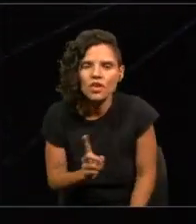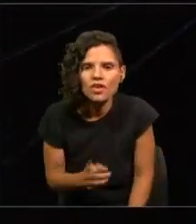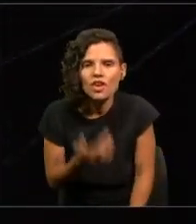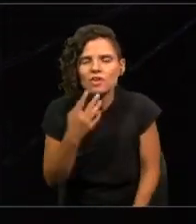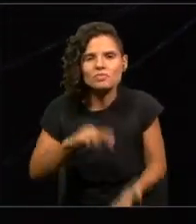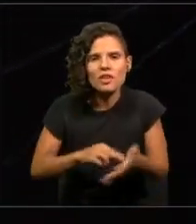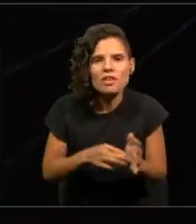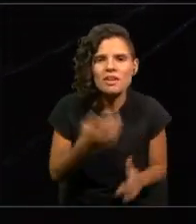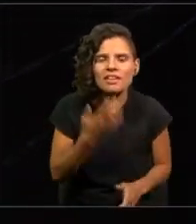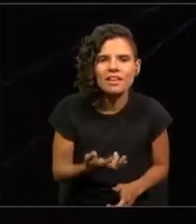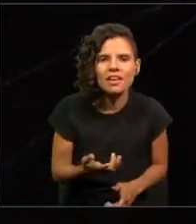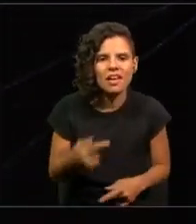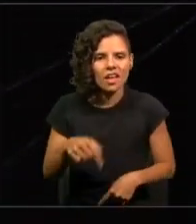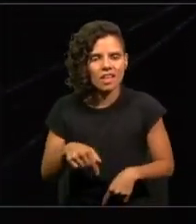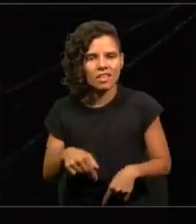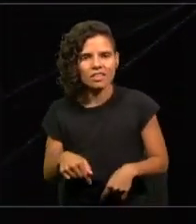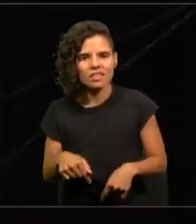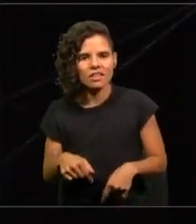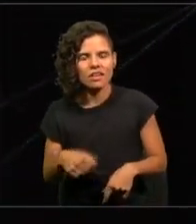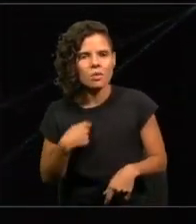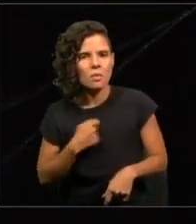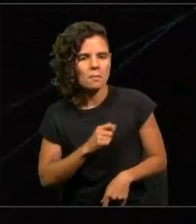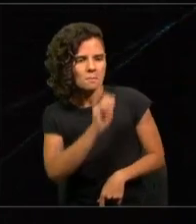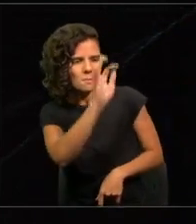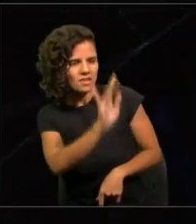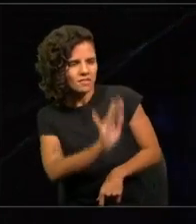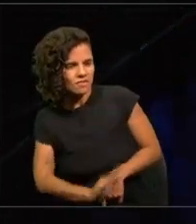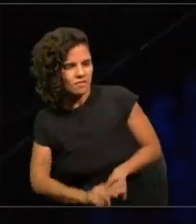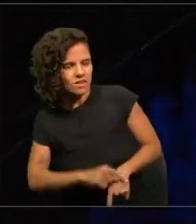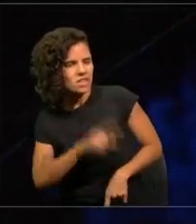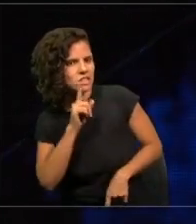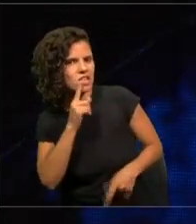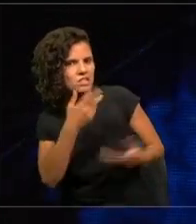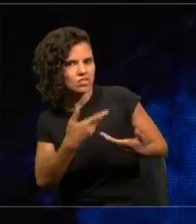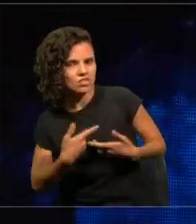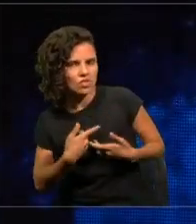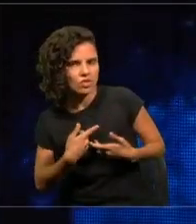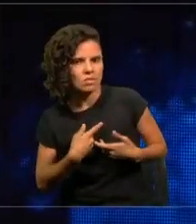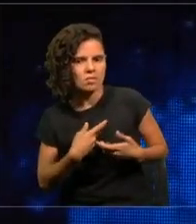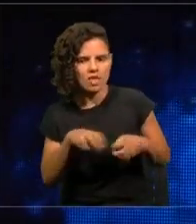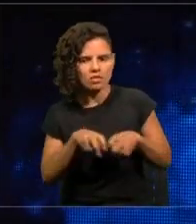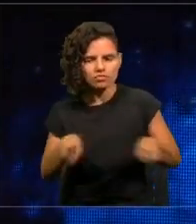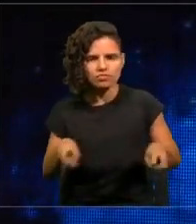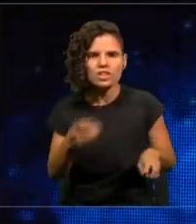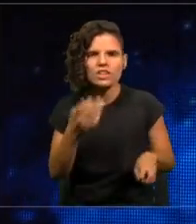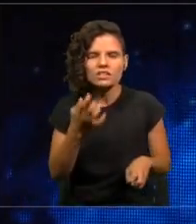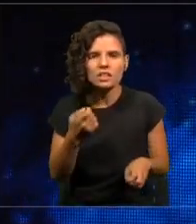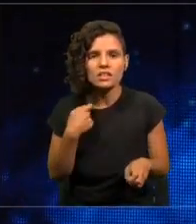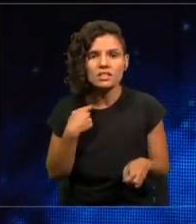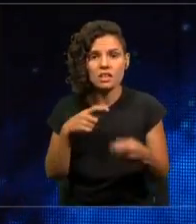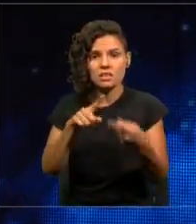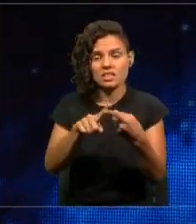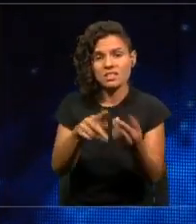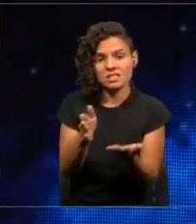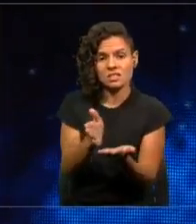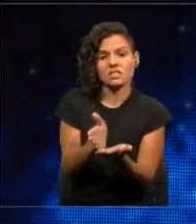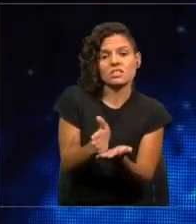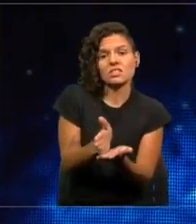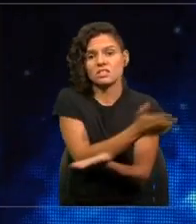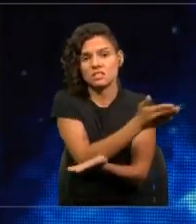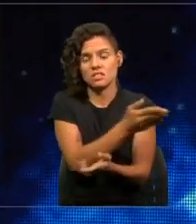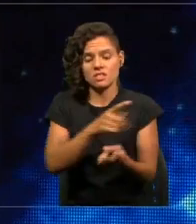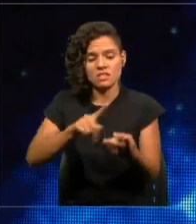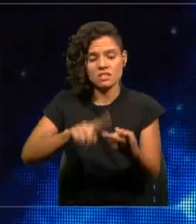problema es que este tipo perfilamiento genera segregación discriminación y un sesgo